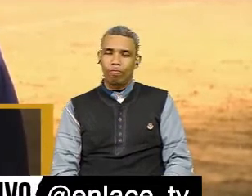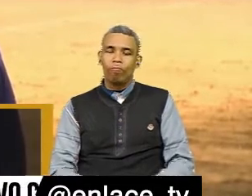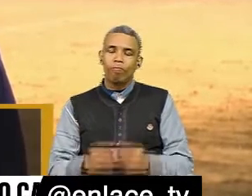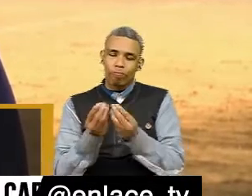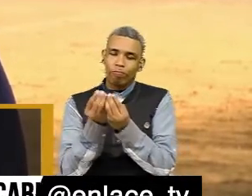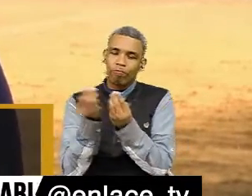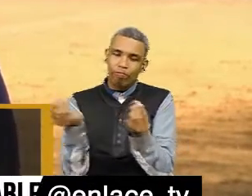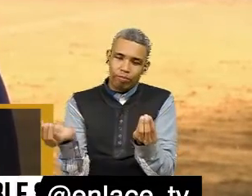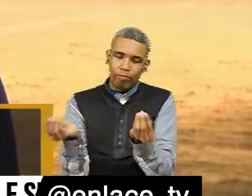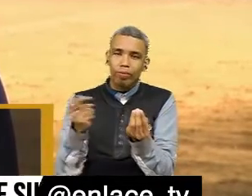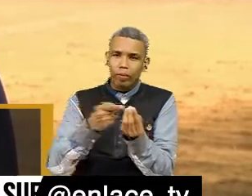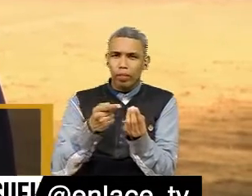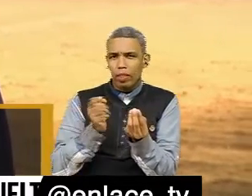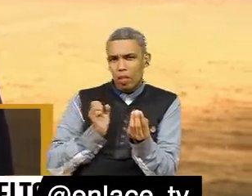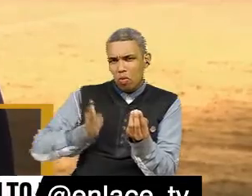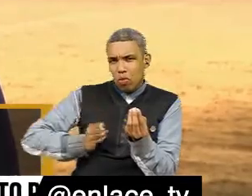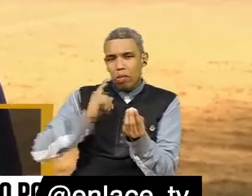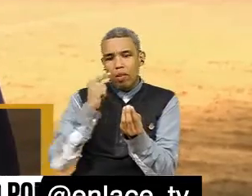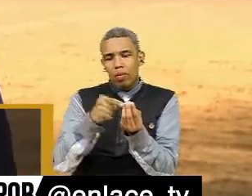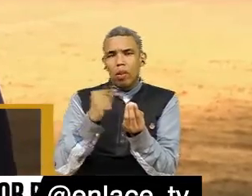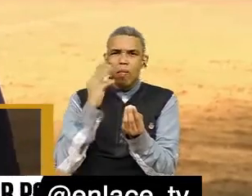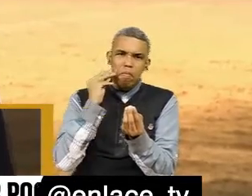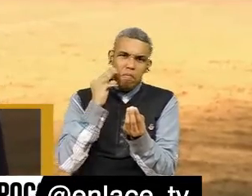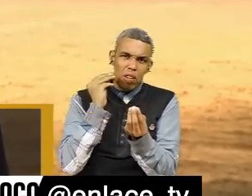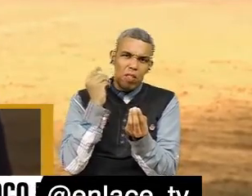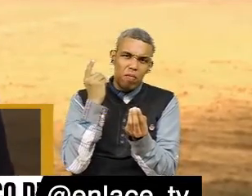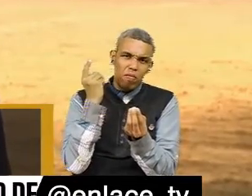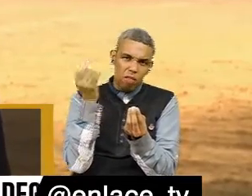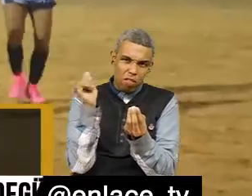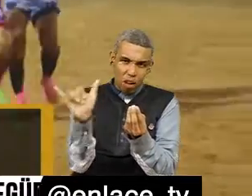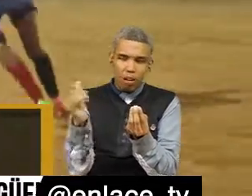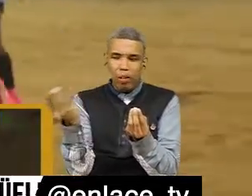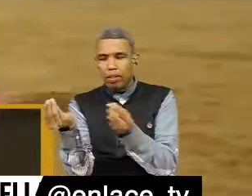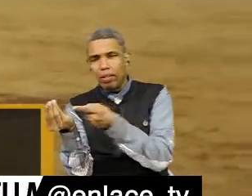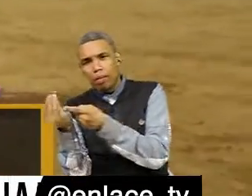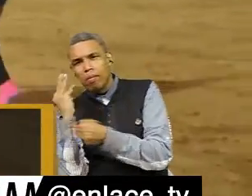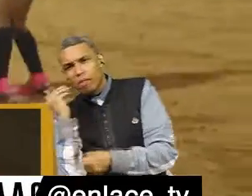mayores, estamos punteando cada uno de los grupos con un partido menos